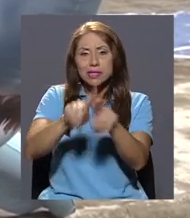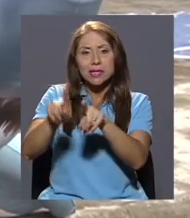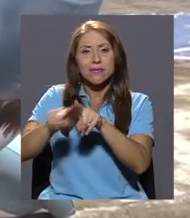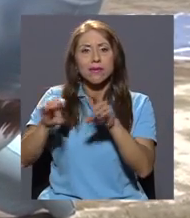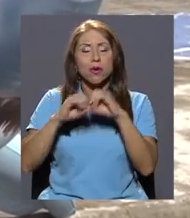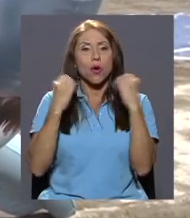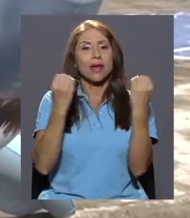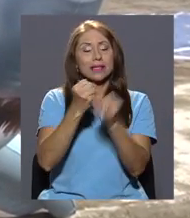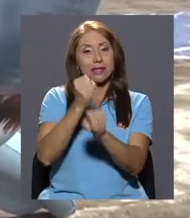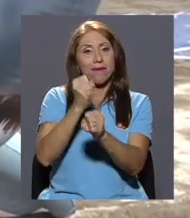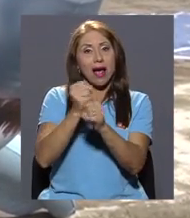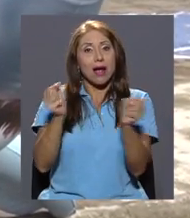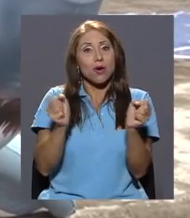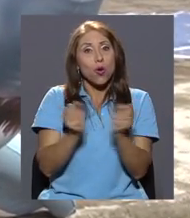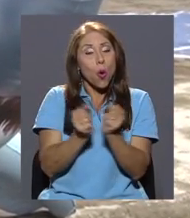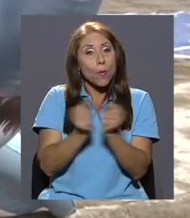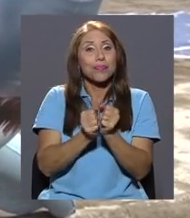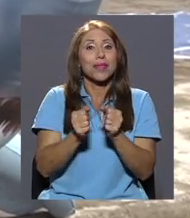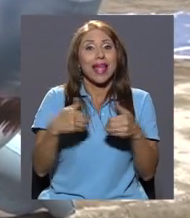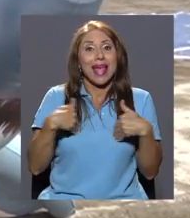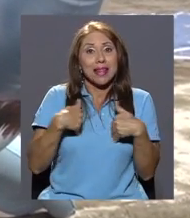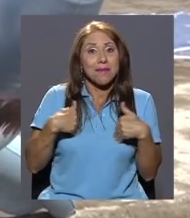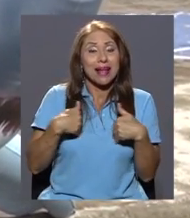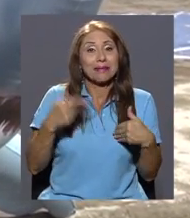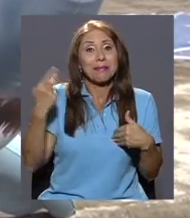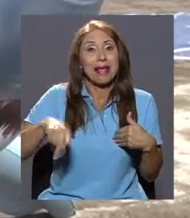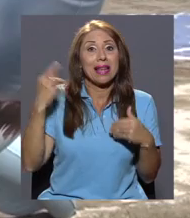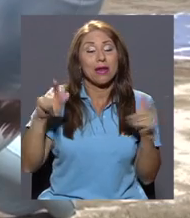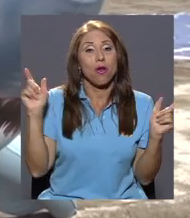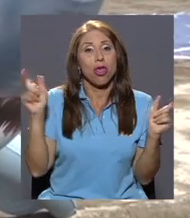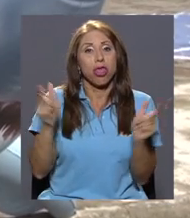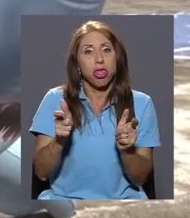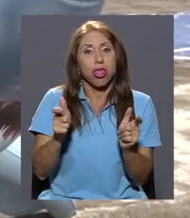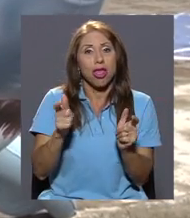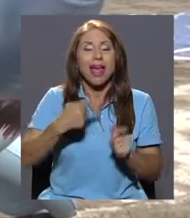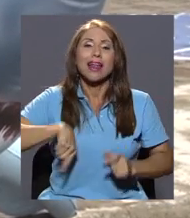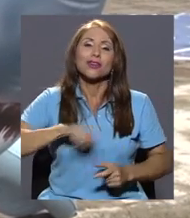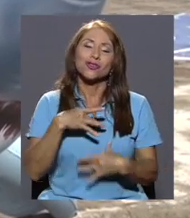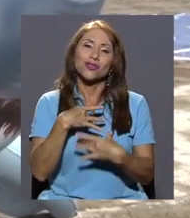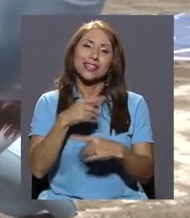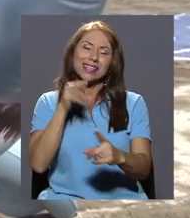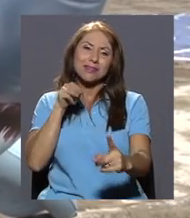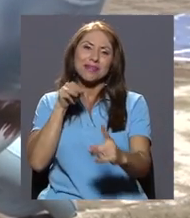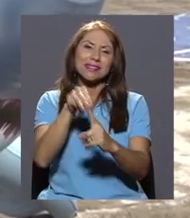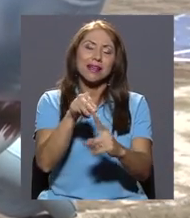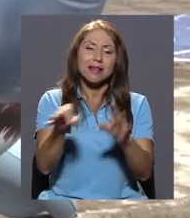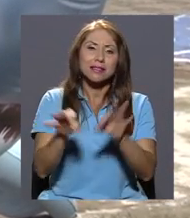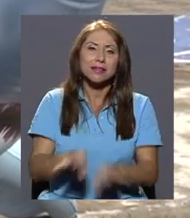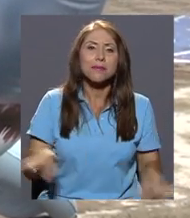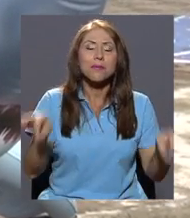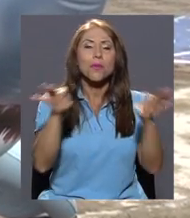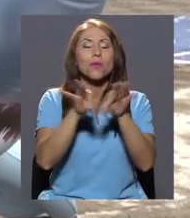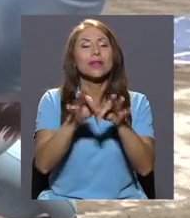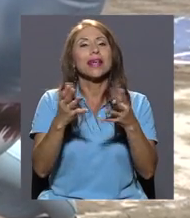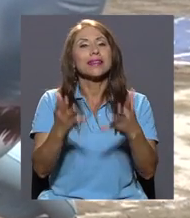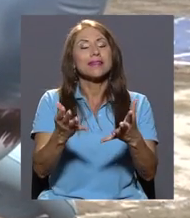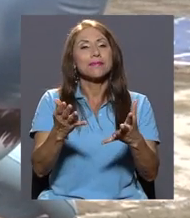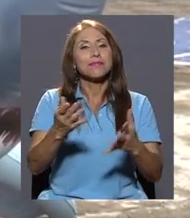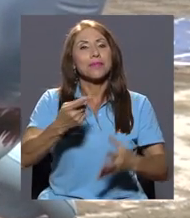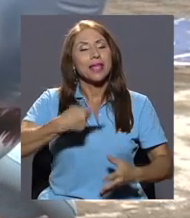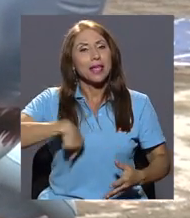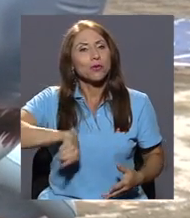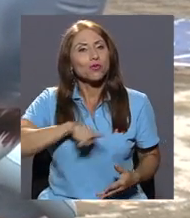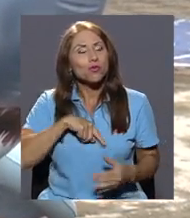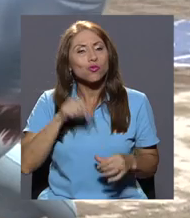organizaciones que también trabajan con especies en peligro de extinción, porque nos interesa llevar el mensaje de que es importante tratar de hacer